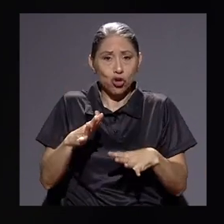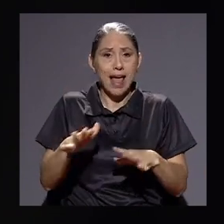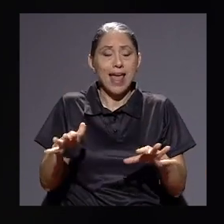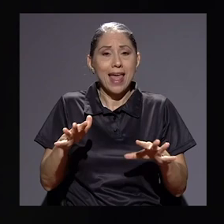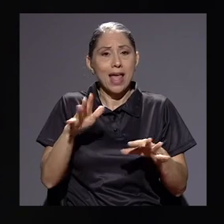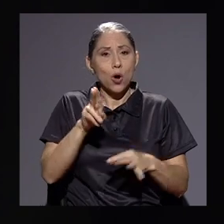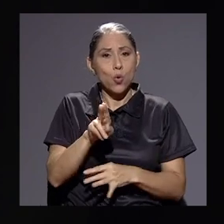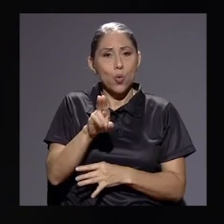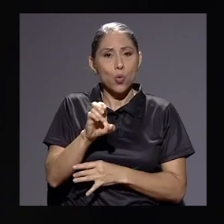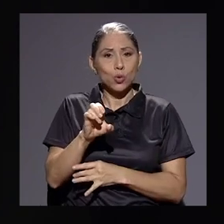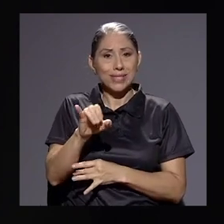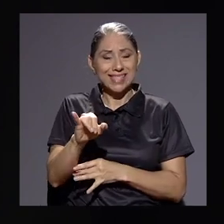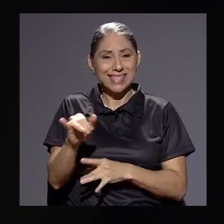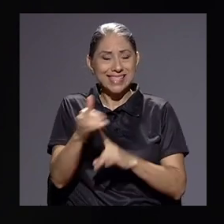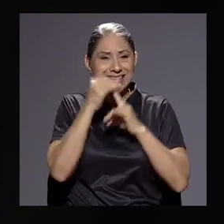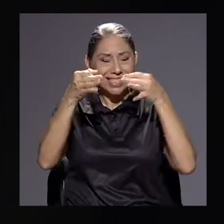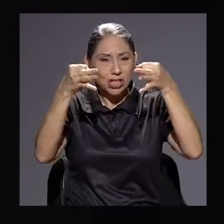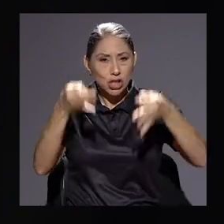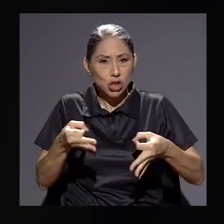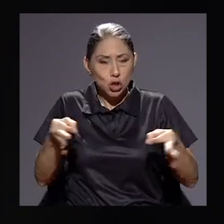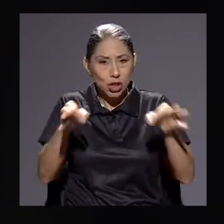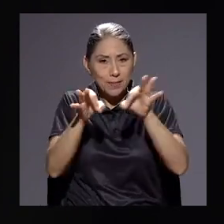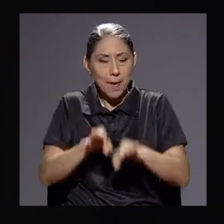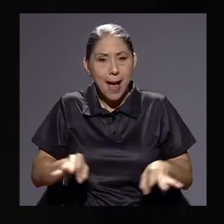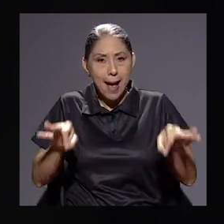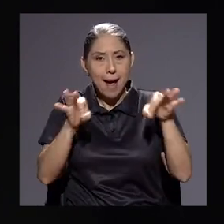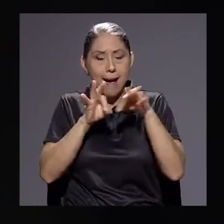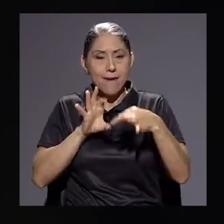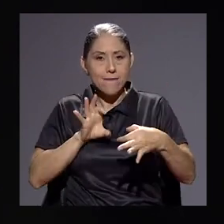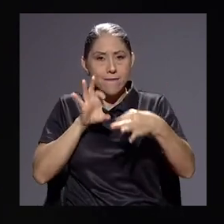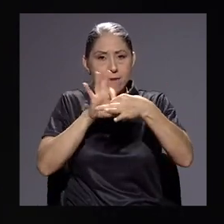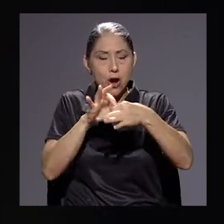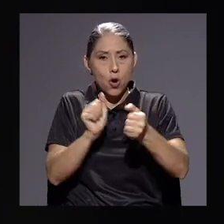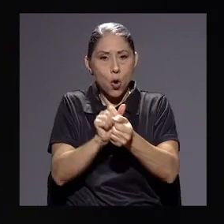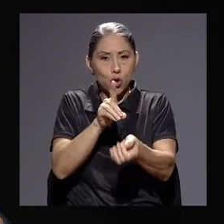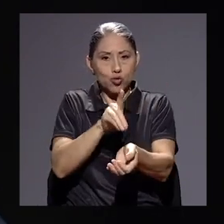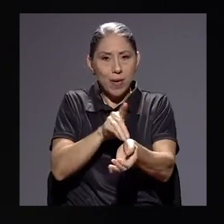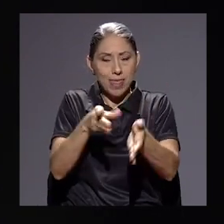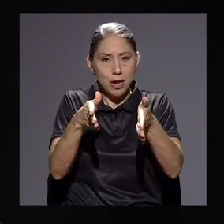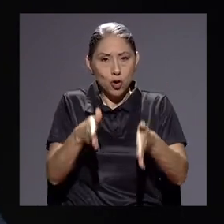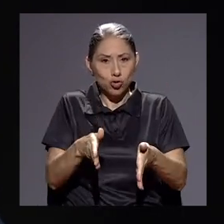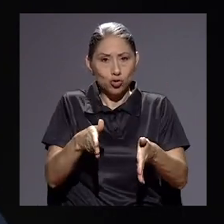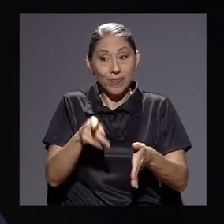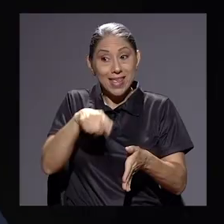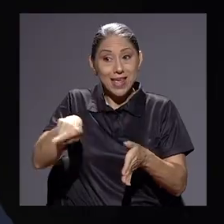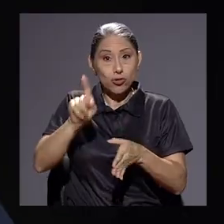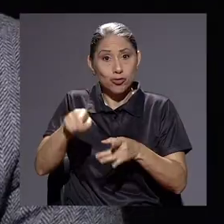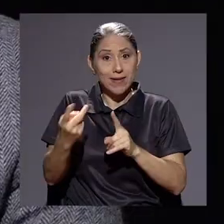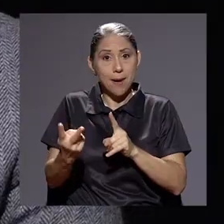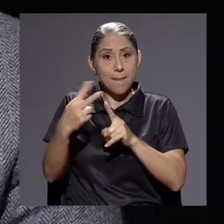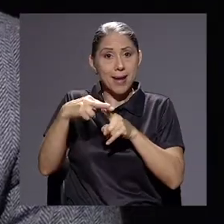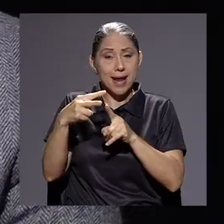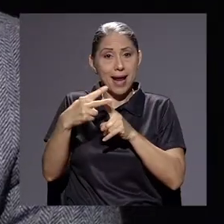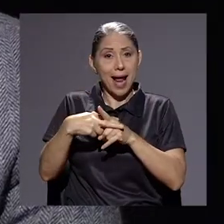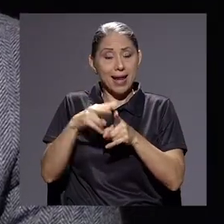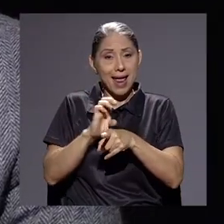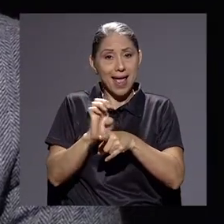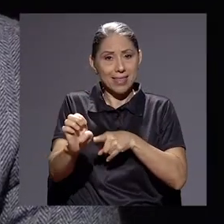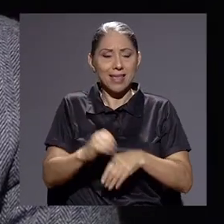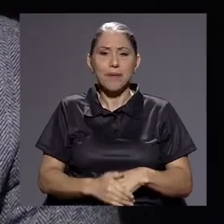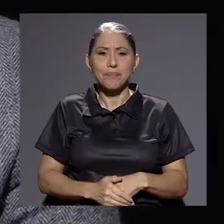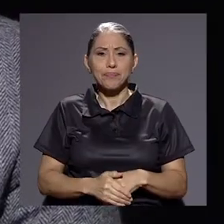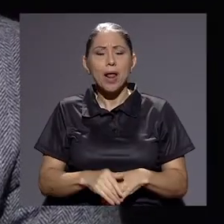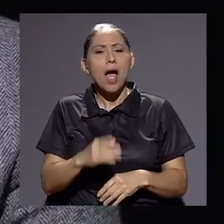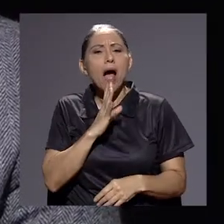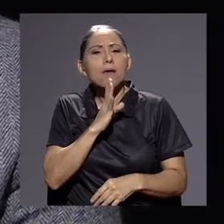están relacionadas, obviamente, con los médicos y esa ética que en un momento determinado tienen que aplicar. Hablemos un poco